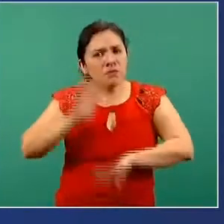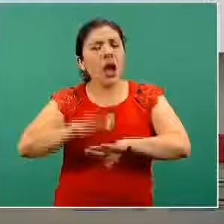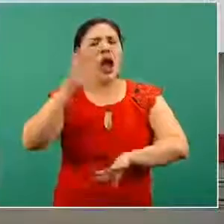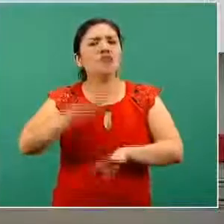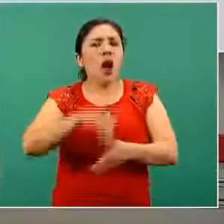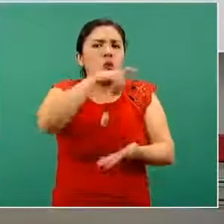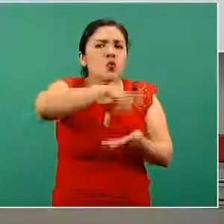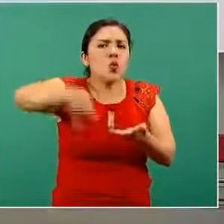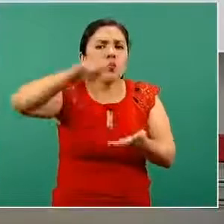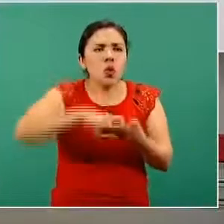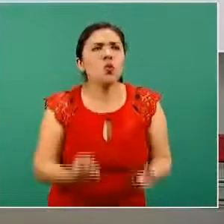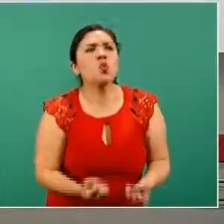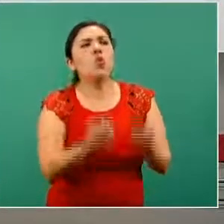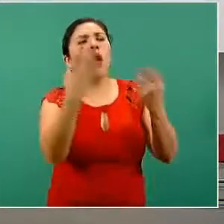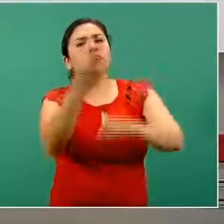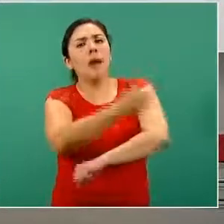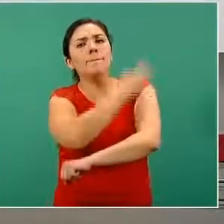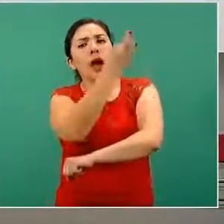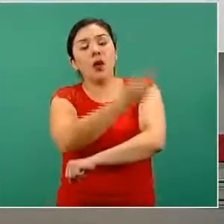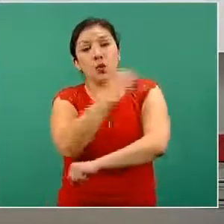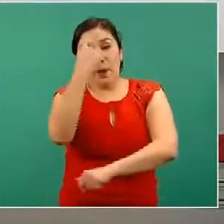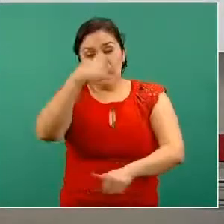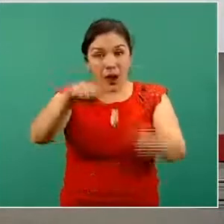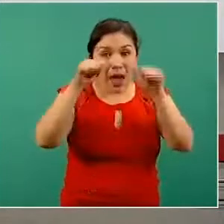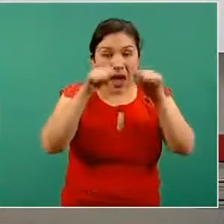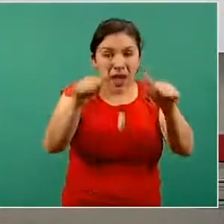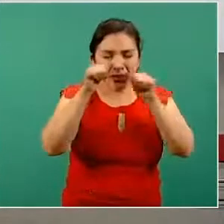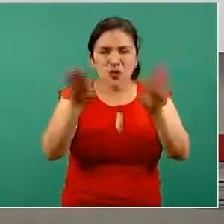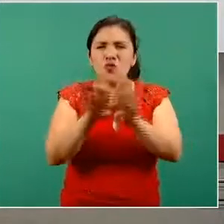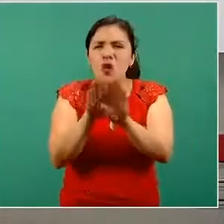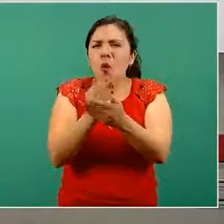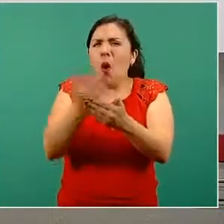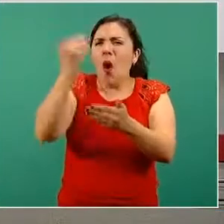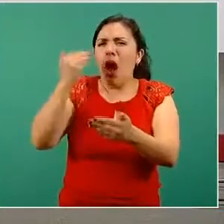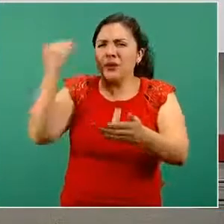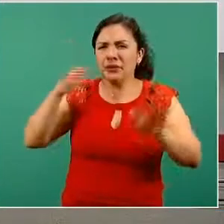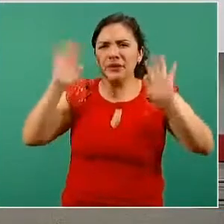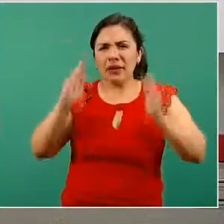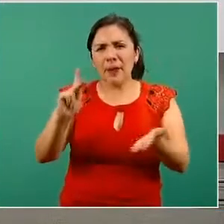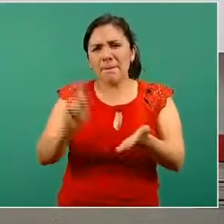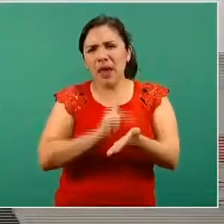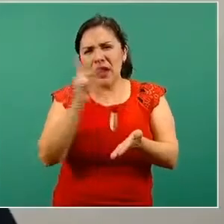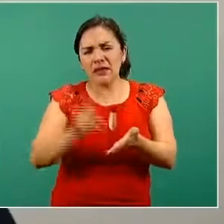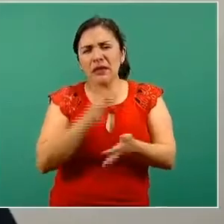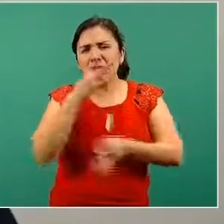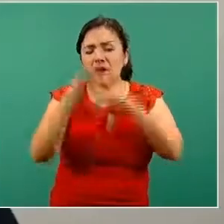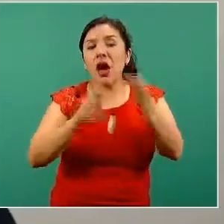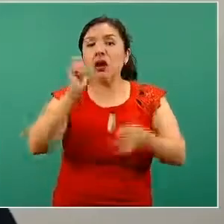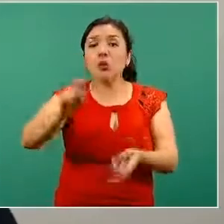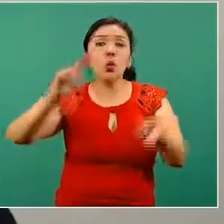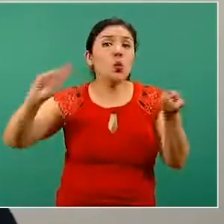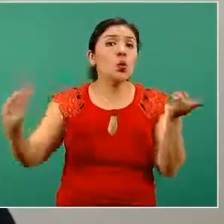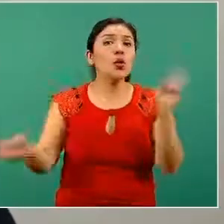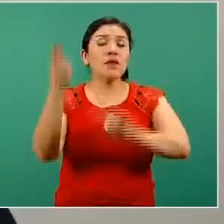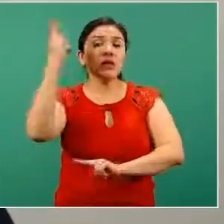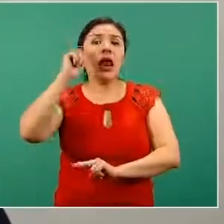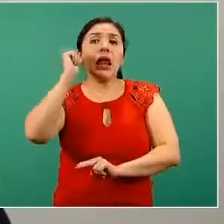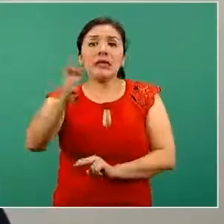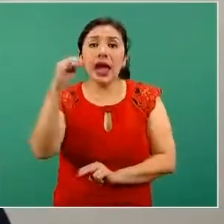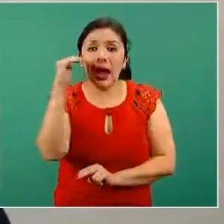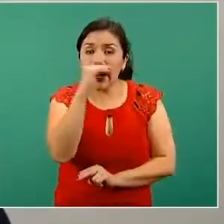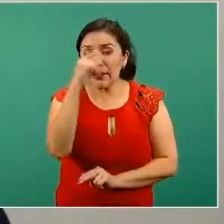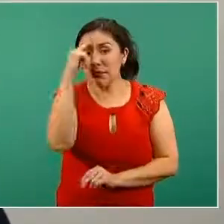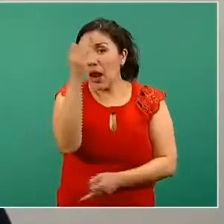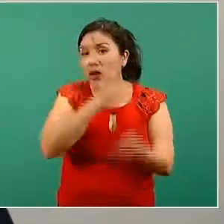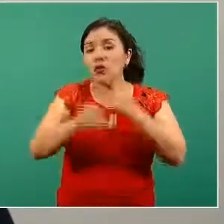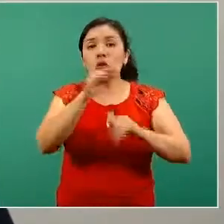serán necesarias para cubrir, como se ha dicho en muchas ocasiones, de manera universal y de manera gratuita a